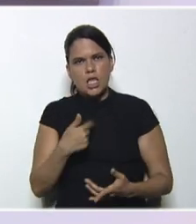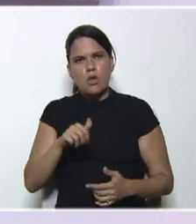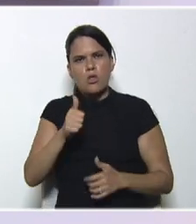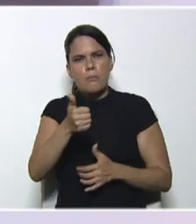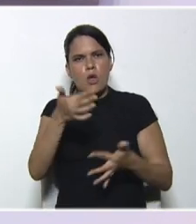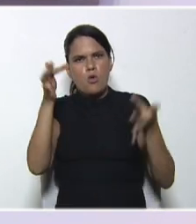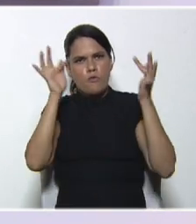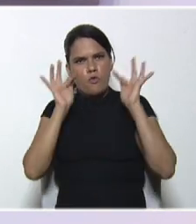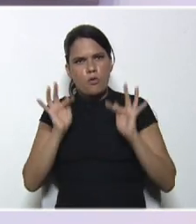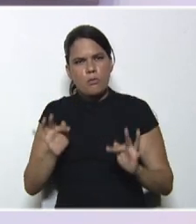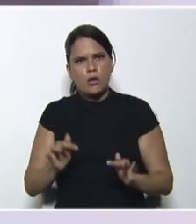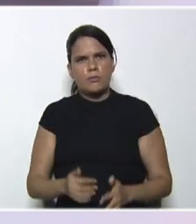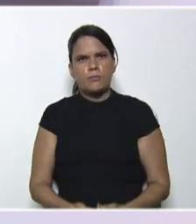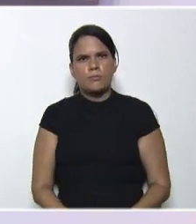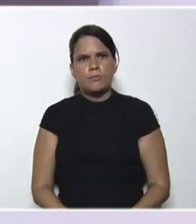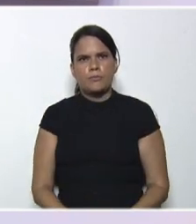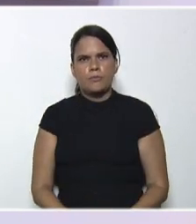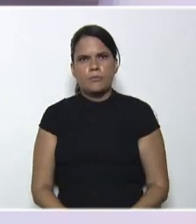manera.